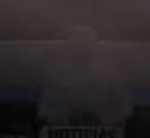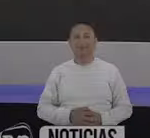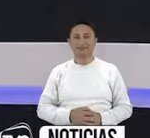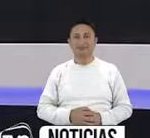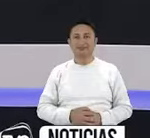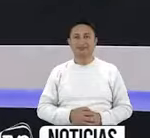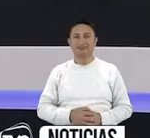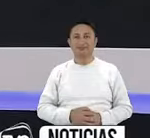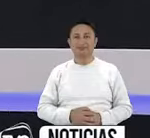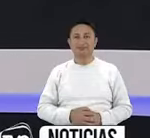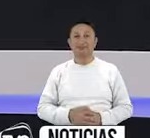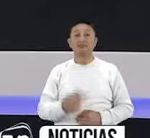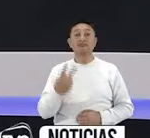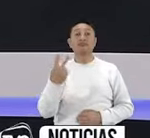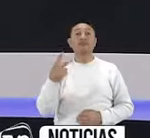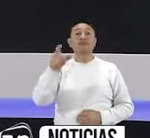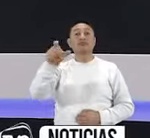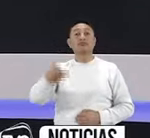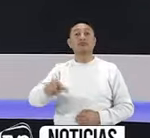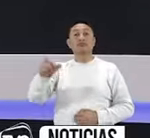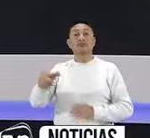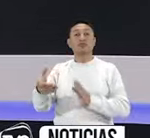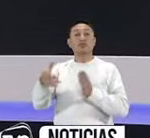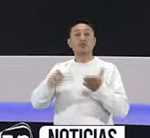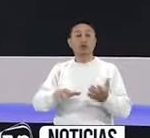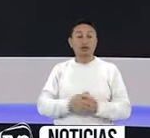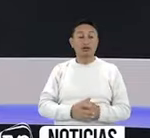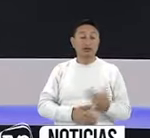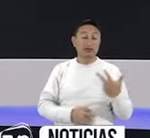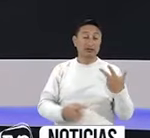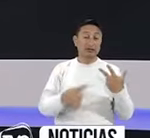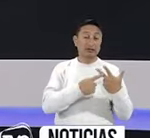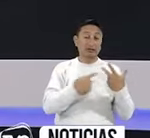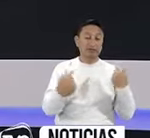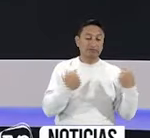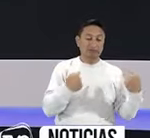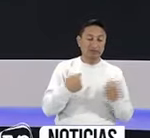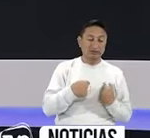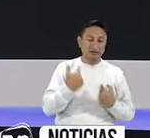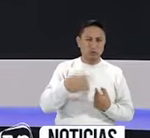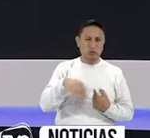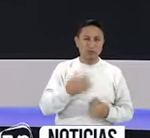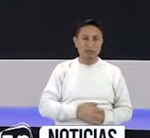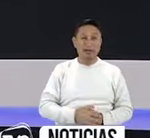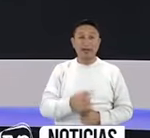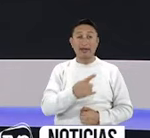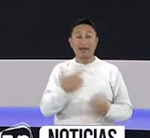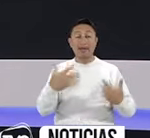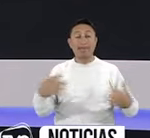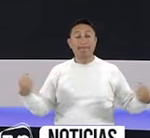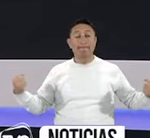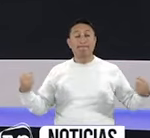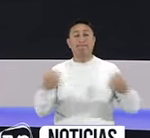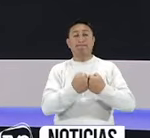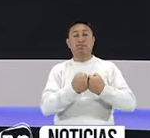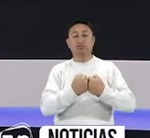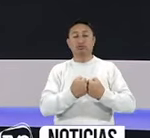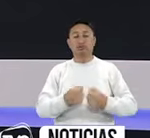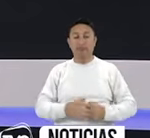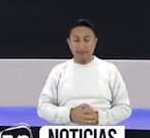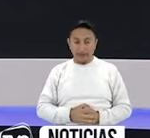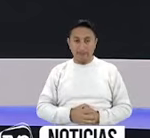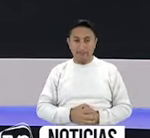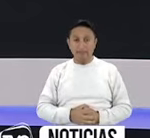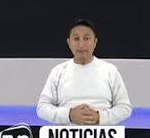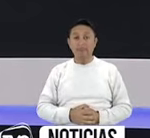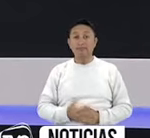Dos personas fallecieron y 3 quedaron heridas de gravedad en un aparatoso accidente de tránsito registrado en la